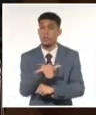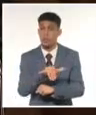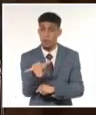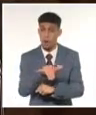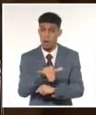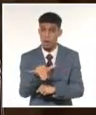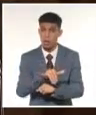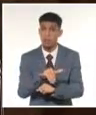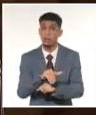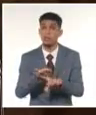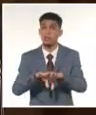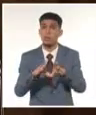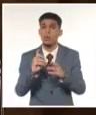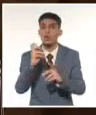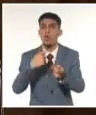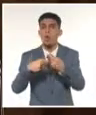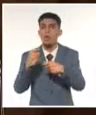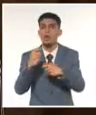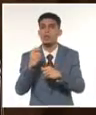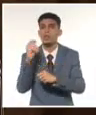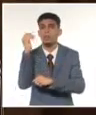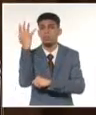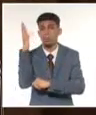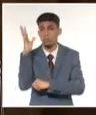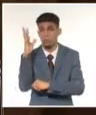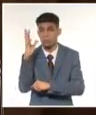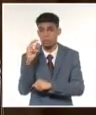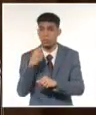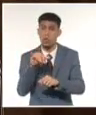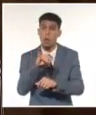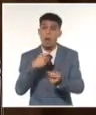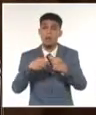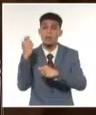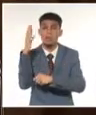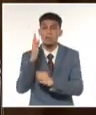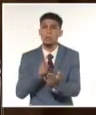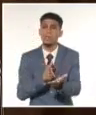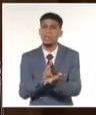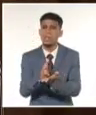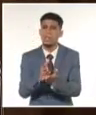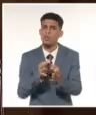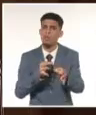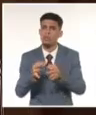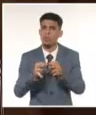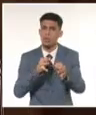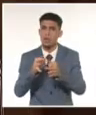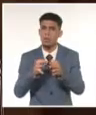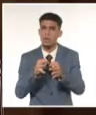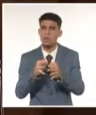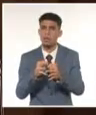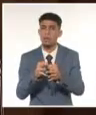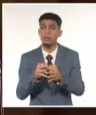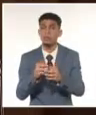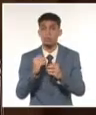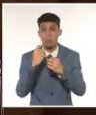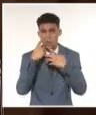la actividad de comercio exterior e inversión extranjera continúa requiriendo un funcionamiento cada vez más